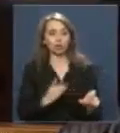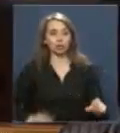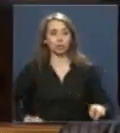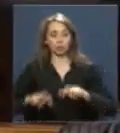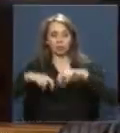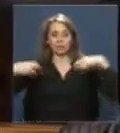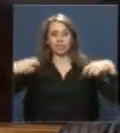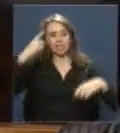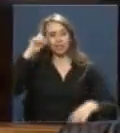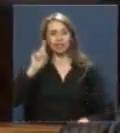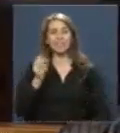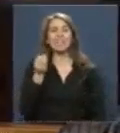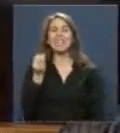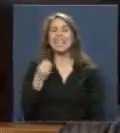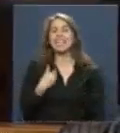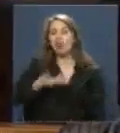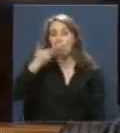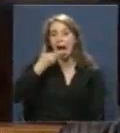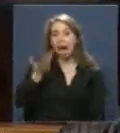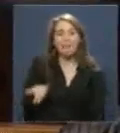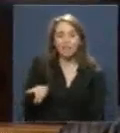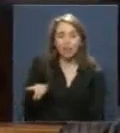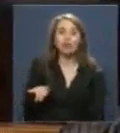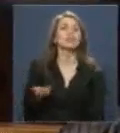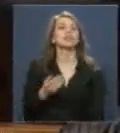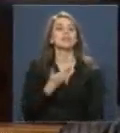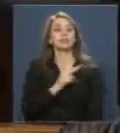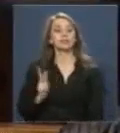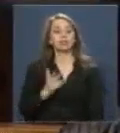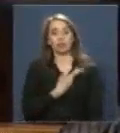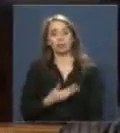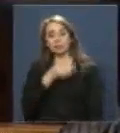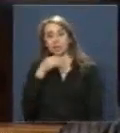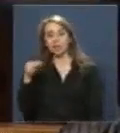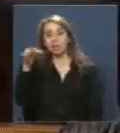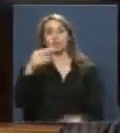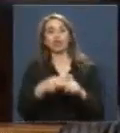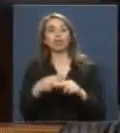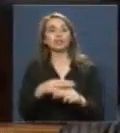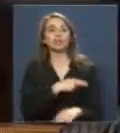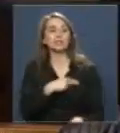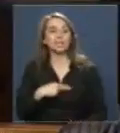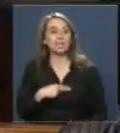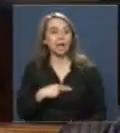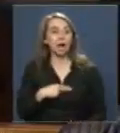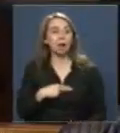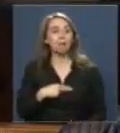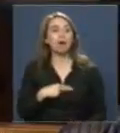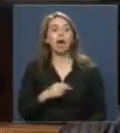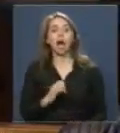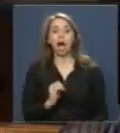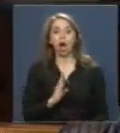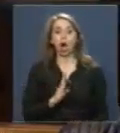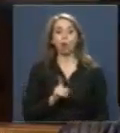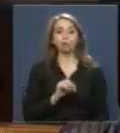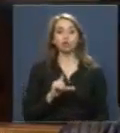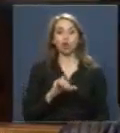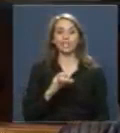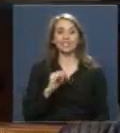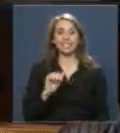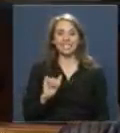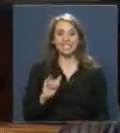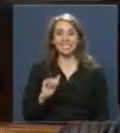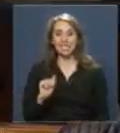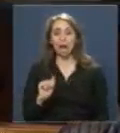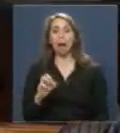qué cresta estoy hablando. Estoy hablando, por su término, señor presidente, de la llamada obsolescencia